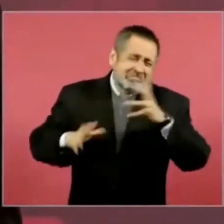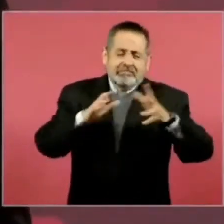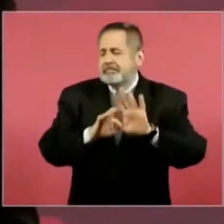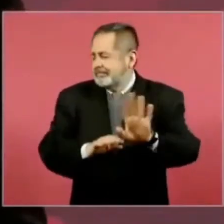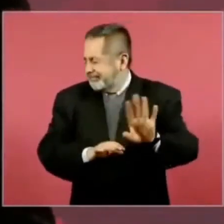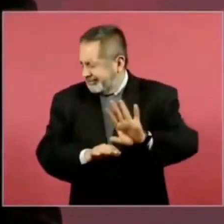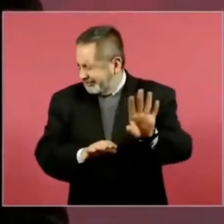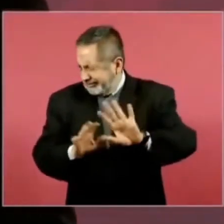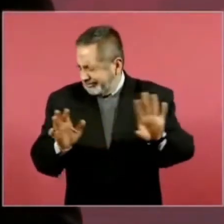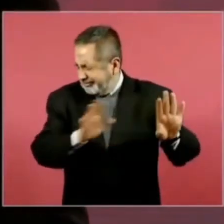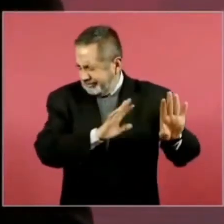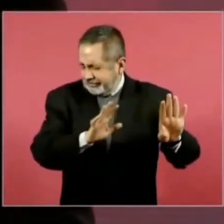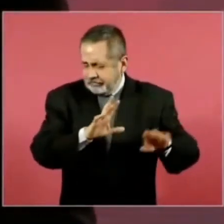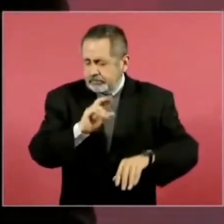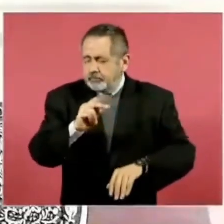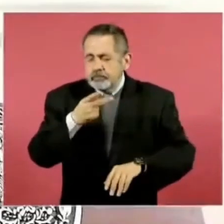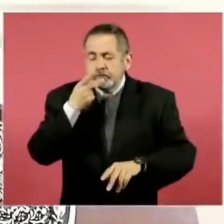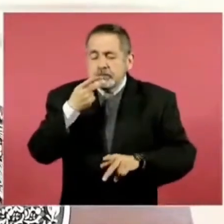hablemos de eso.